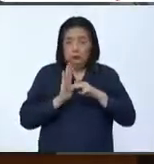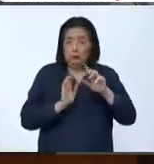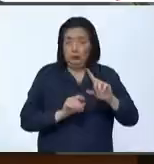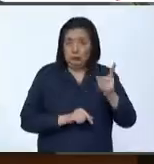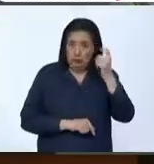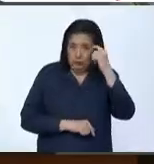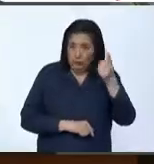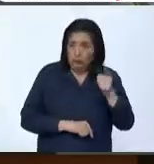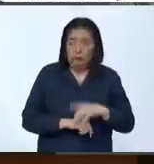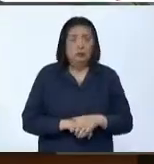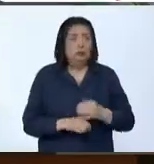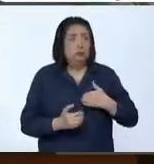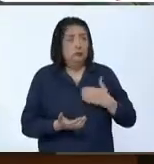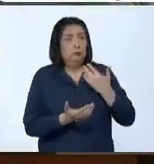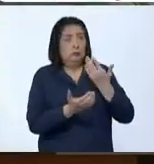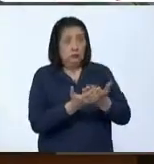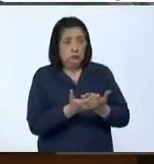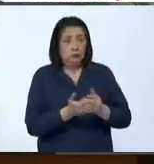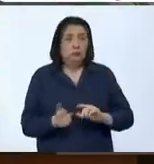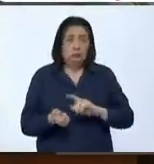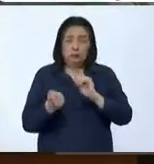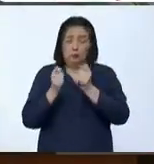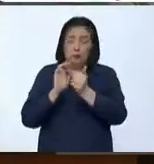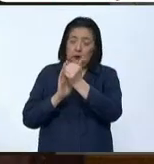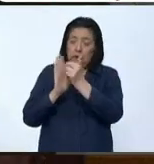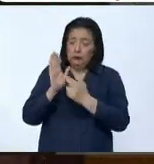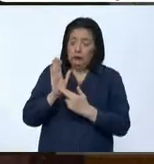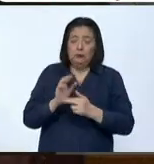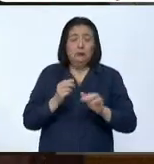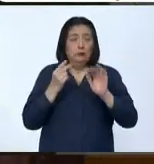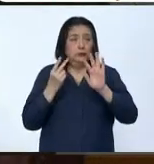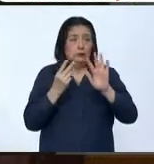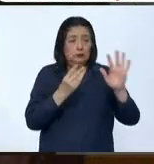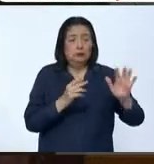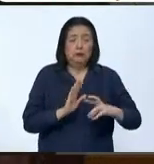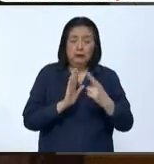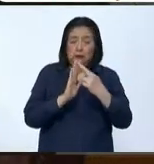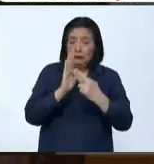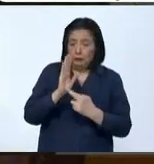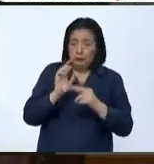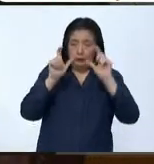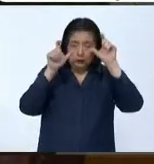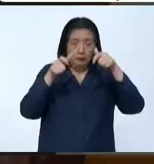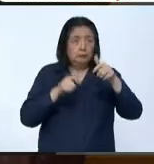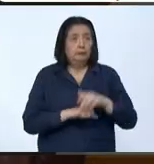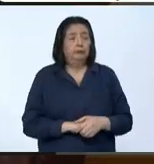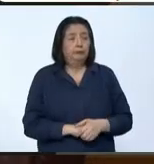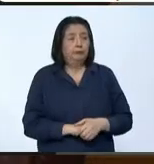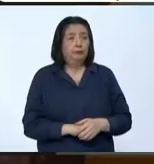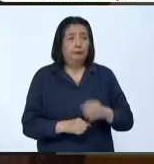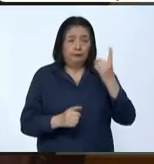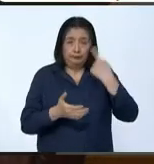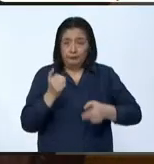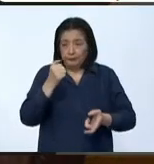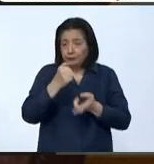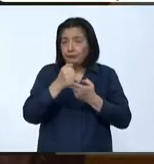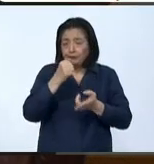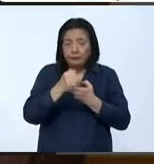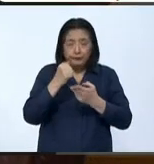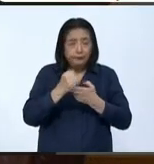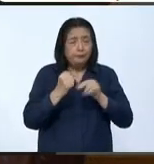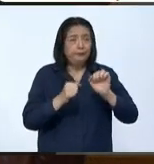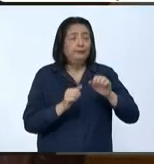político proponemos Modificar el artículo 77 del reglamento del Congreso a fin de garantizar